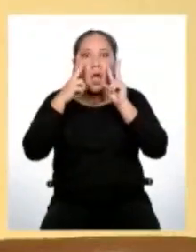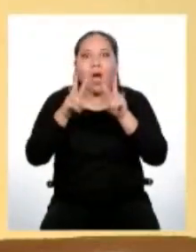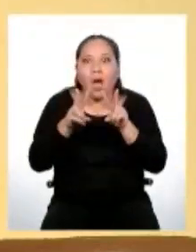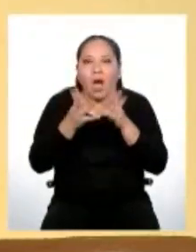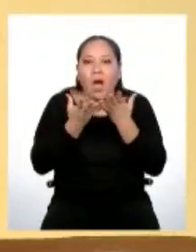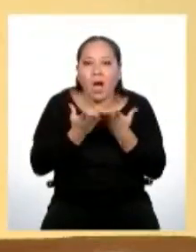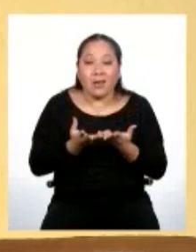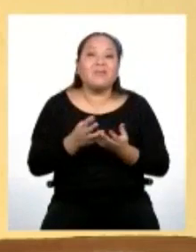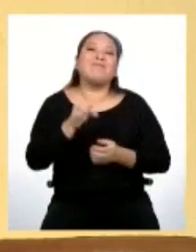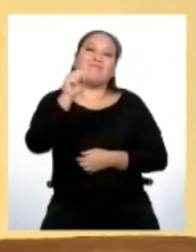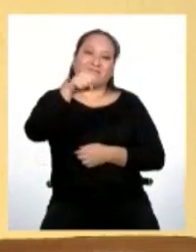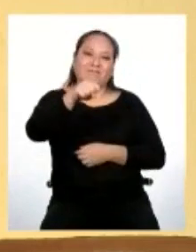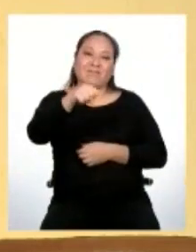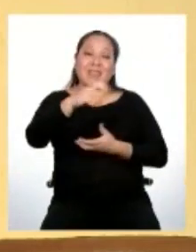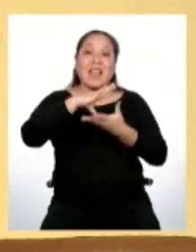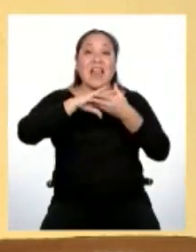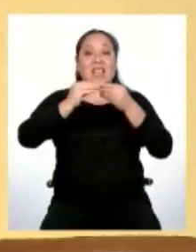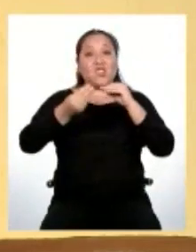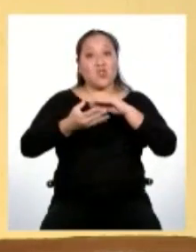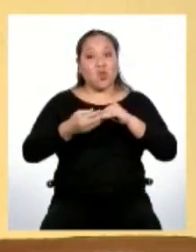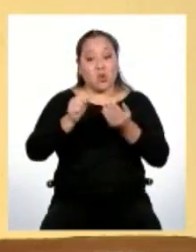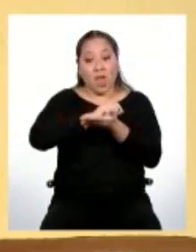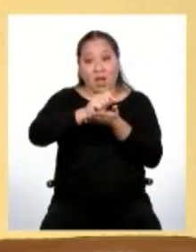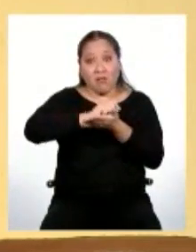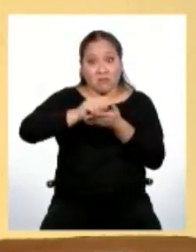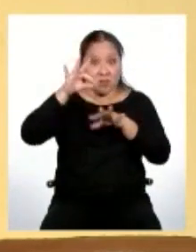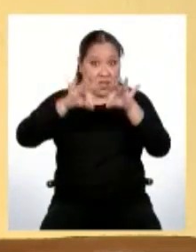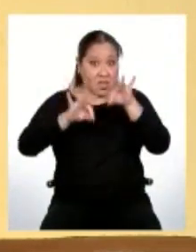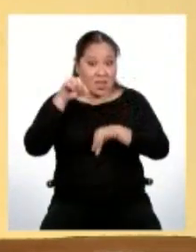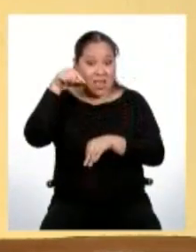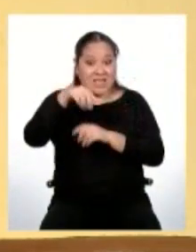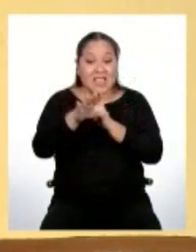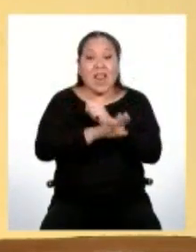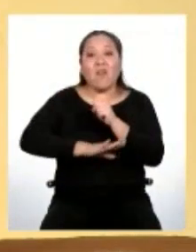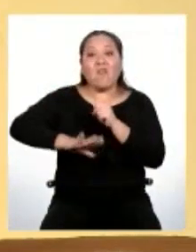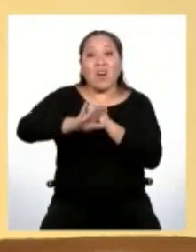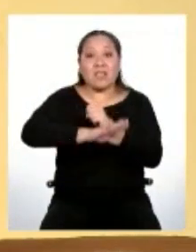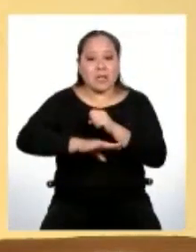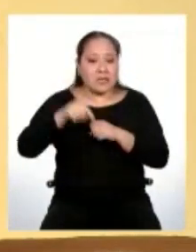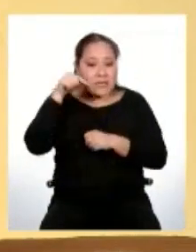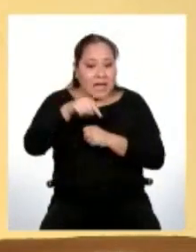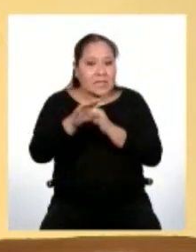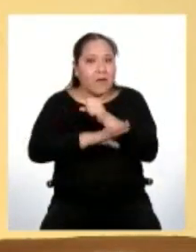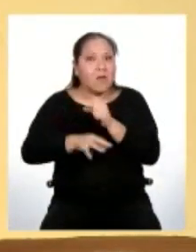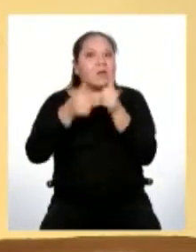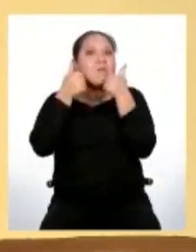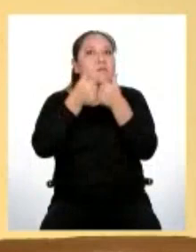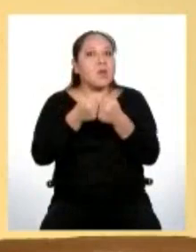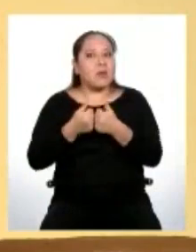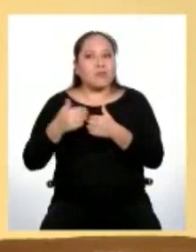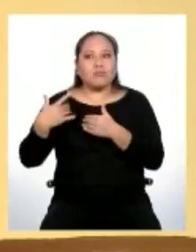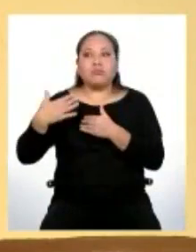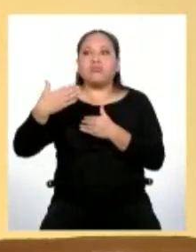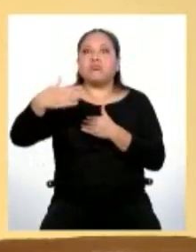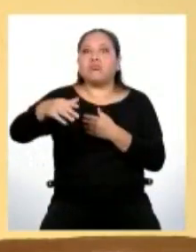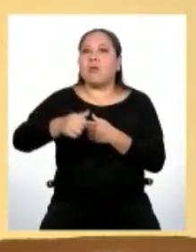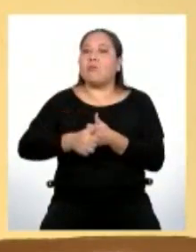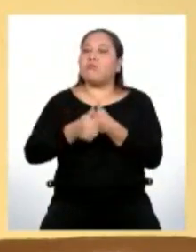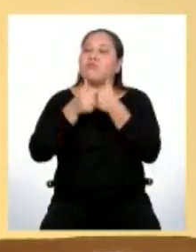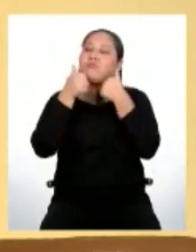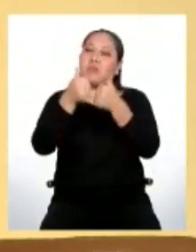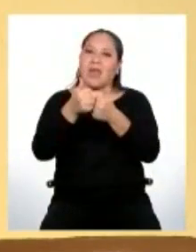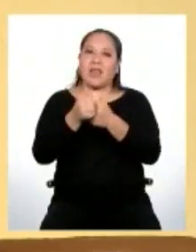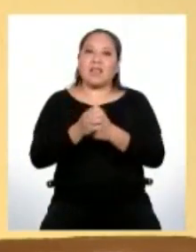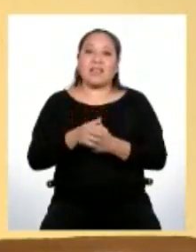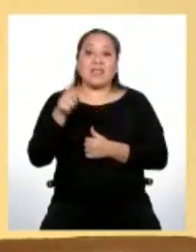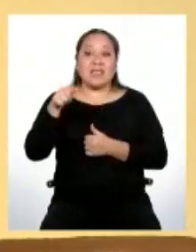la historia, el guión teatral o libreto es la base de todo. Y si la base está bien, lo demás puede crecer mucho. Sobre todo si